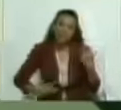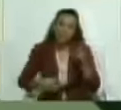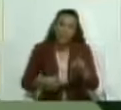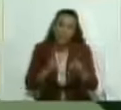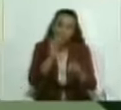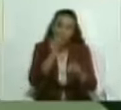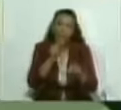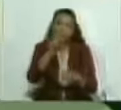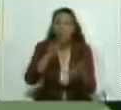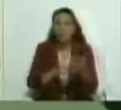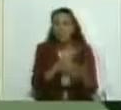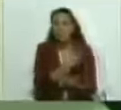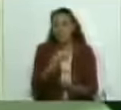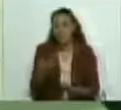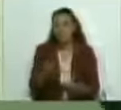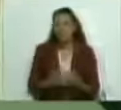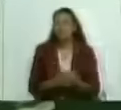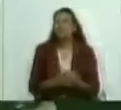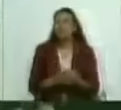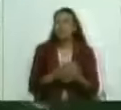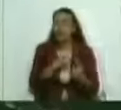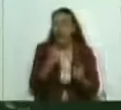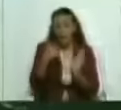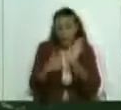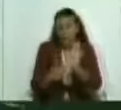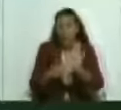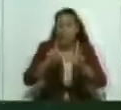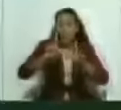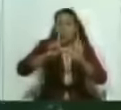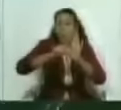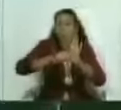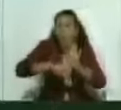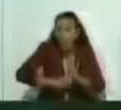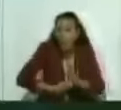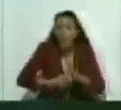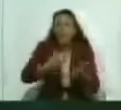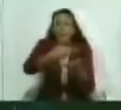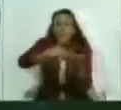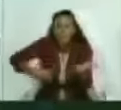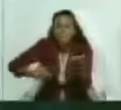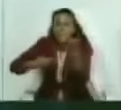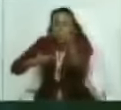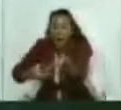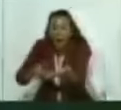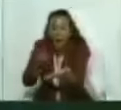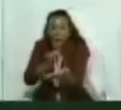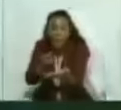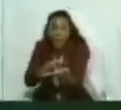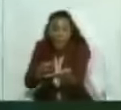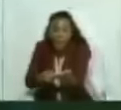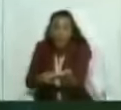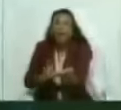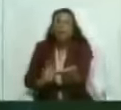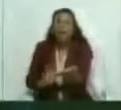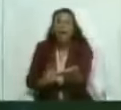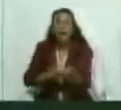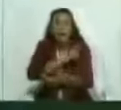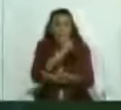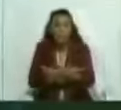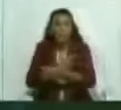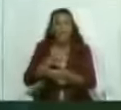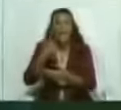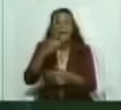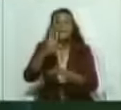año 2024. Hay que destacar que luego de presentar esta planilla ante el Consejo Nacional Electoral, el Poder Electoral